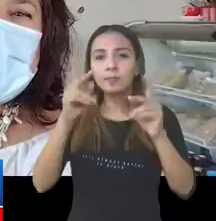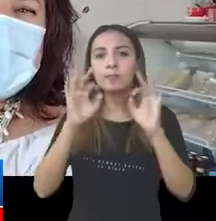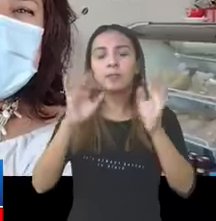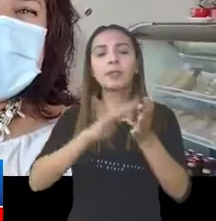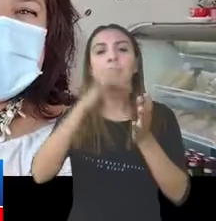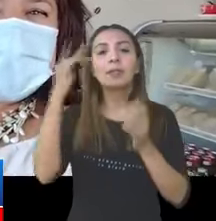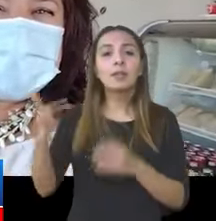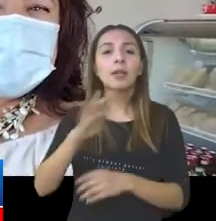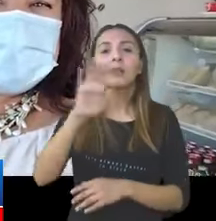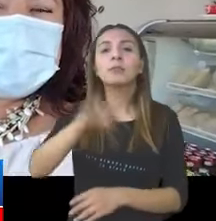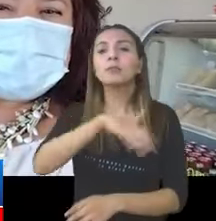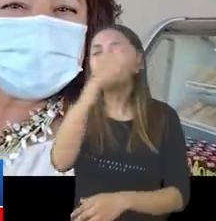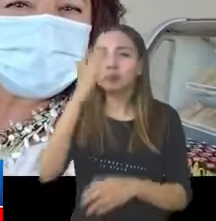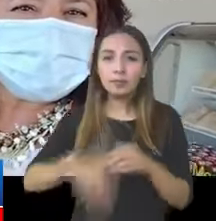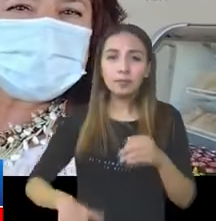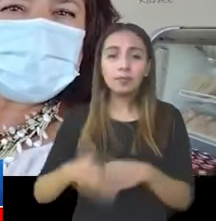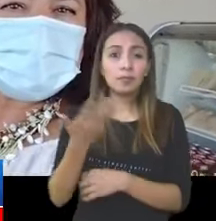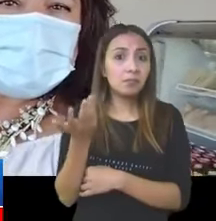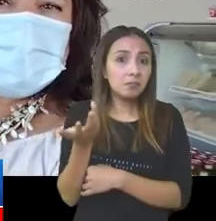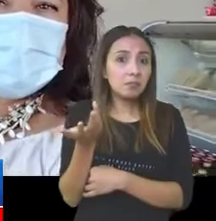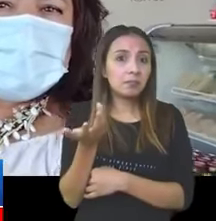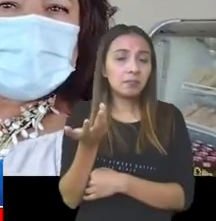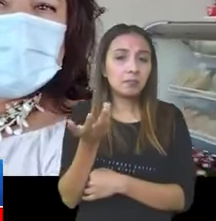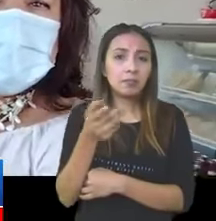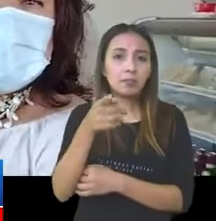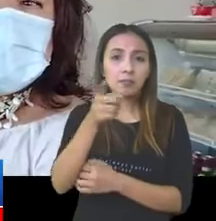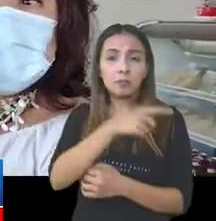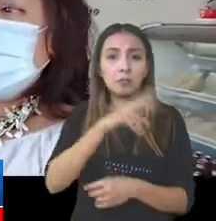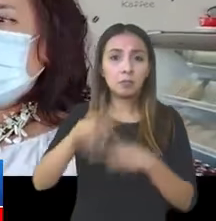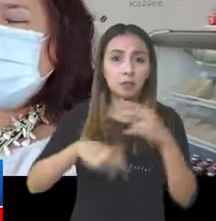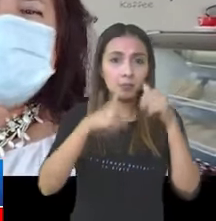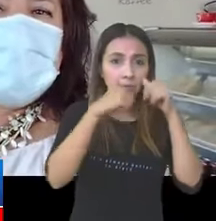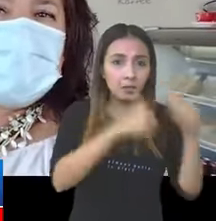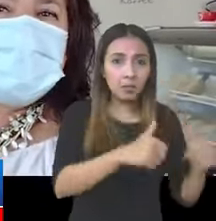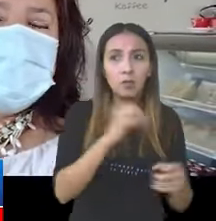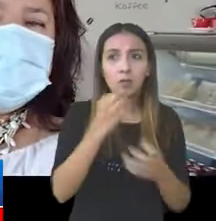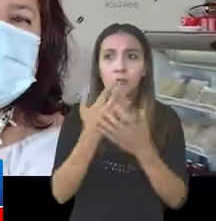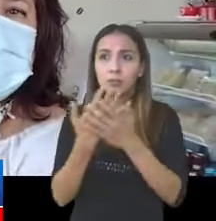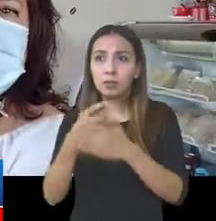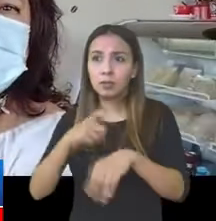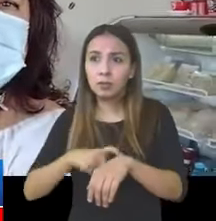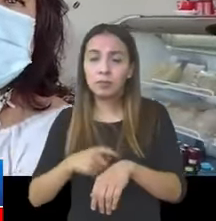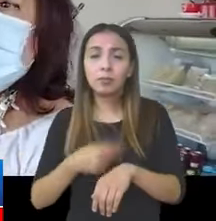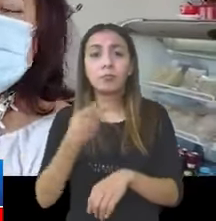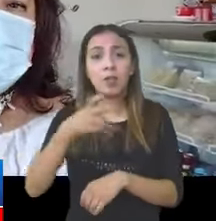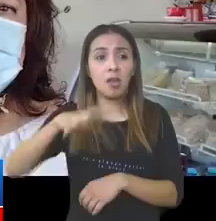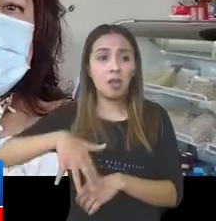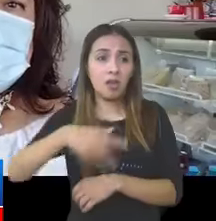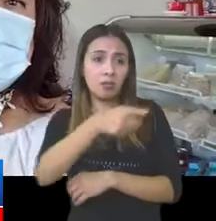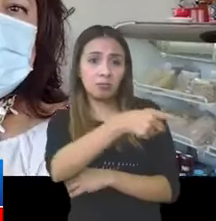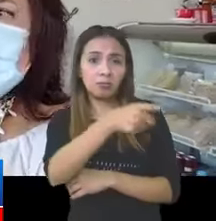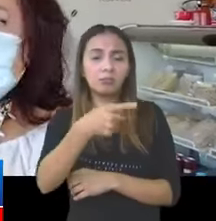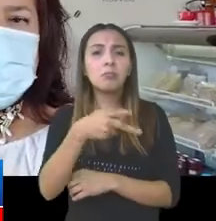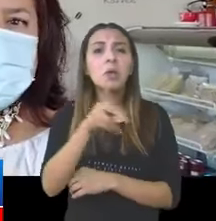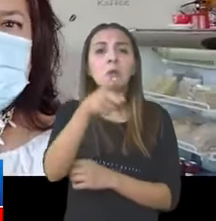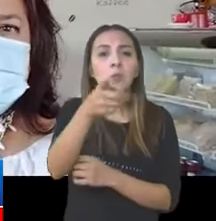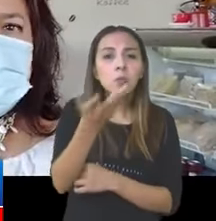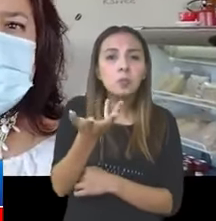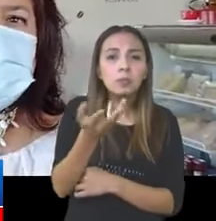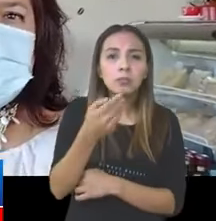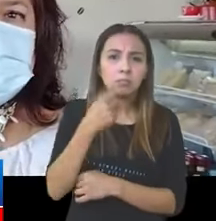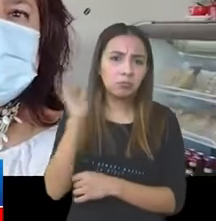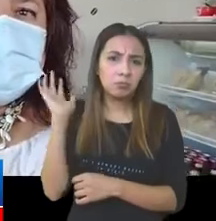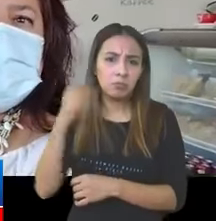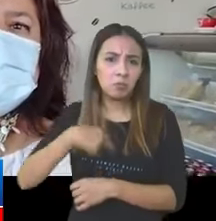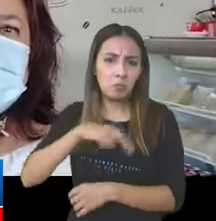concluir, ¿se va a atender? ¿Van a esperar los tiempos? Pues ahorita lo acaban de mencionar ellas. ¿Pero por parte de ustedes? No, nosotros